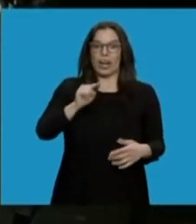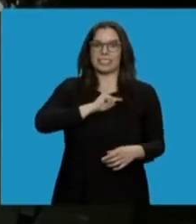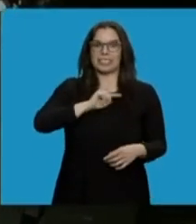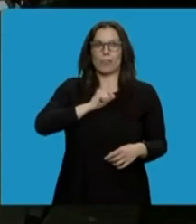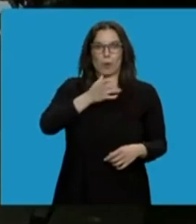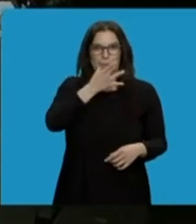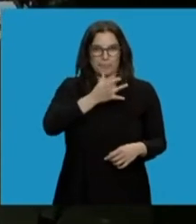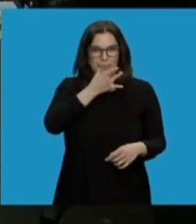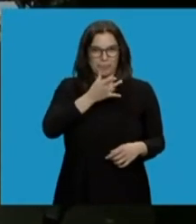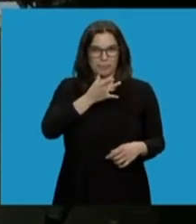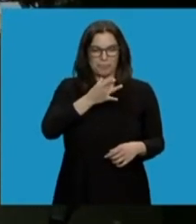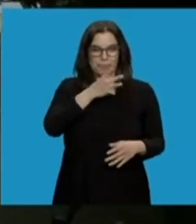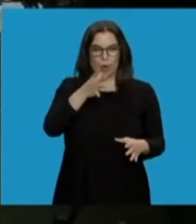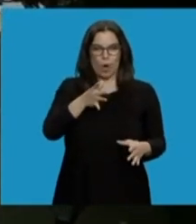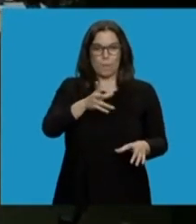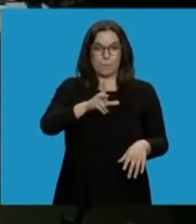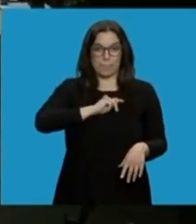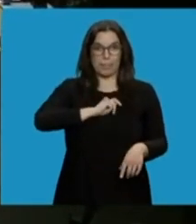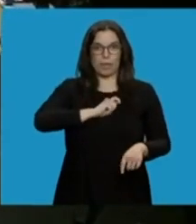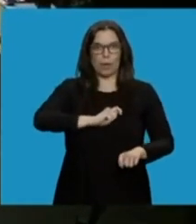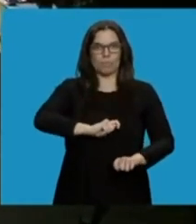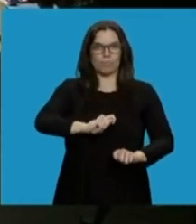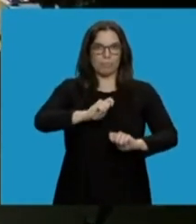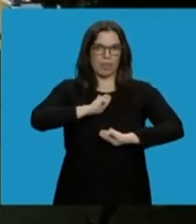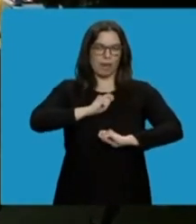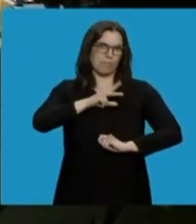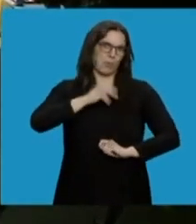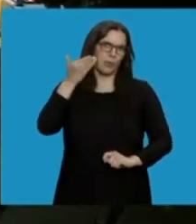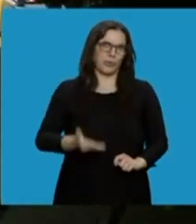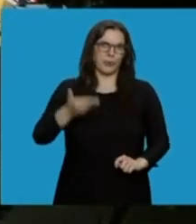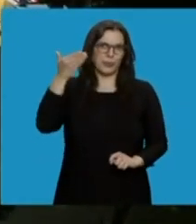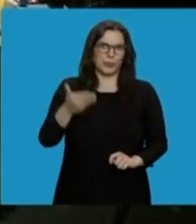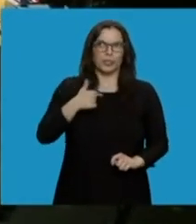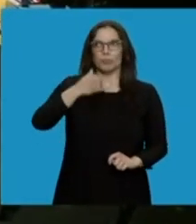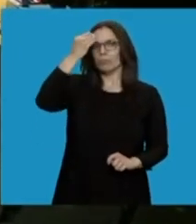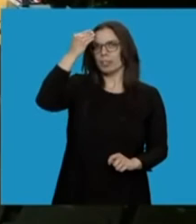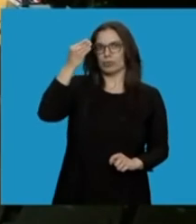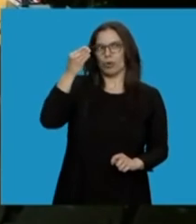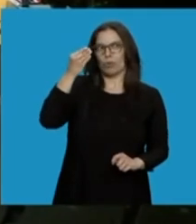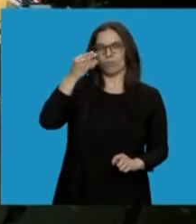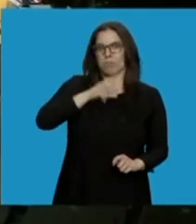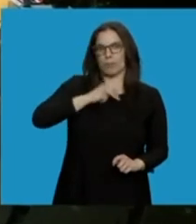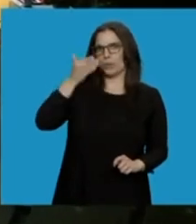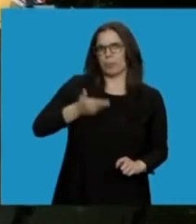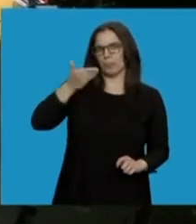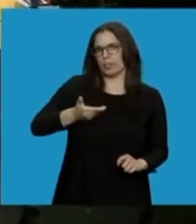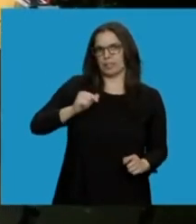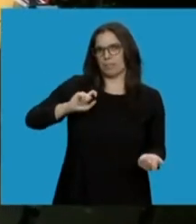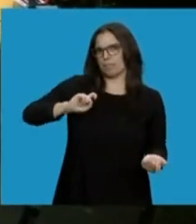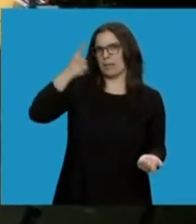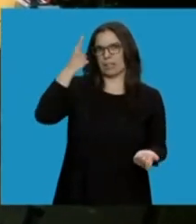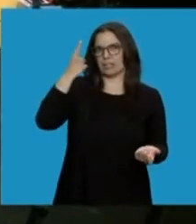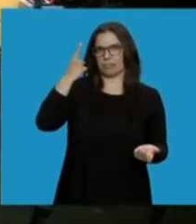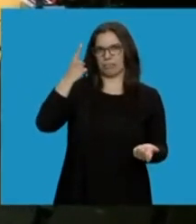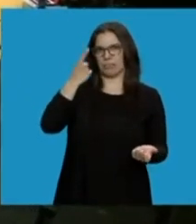rubor por recibir un premio importante. Yo creo que seguramente es uno de los premios más importantes que se conceden